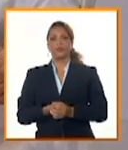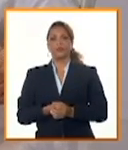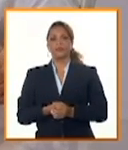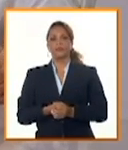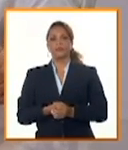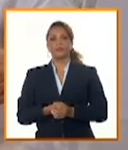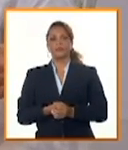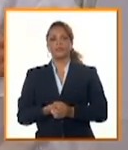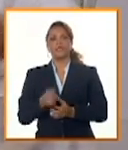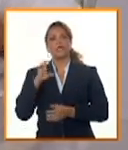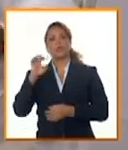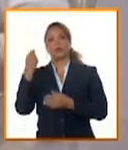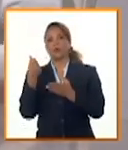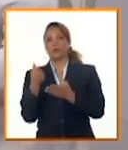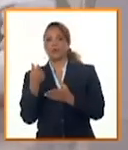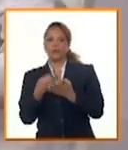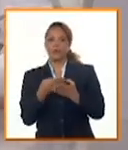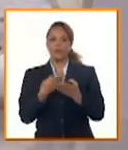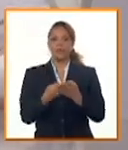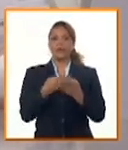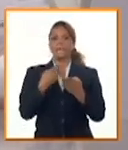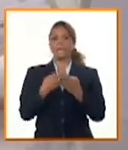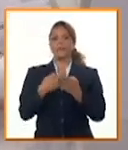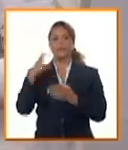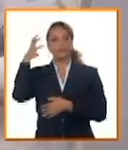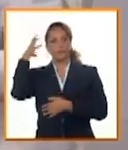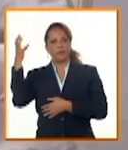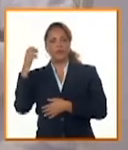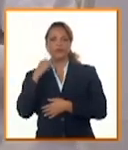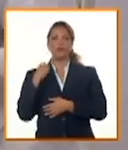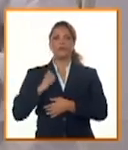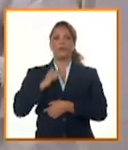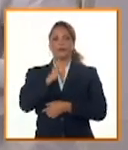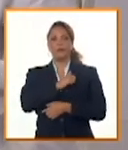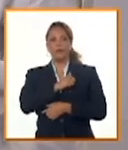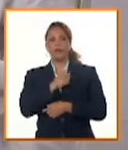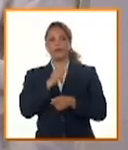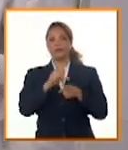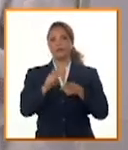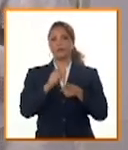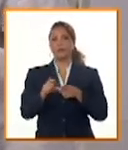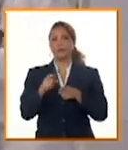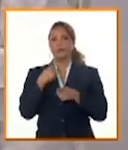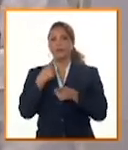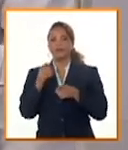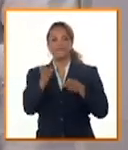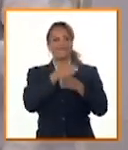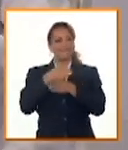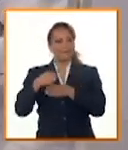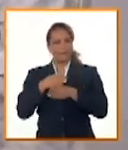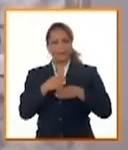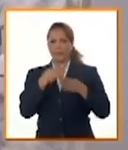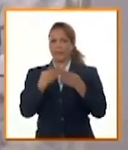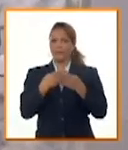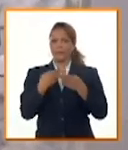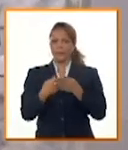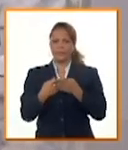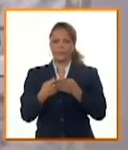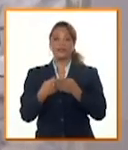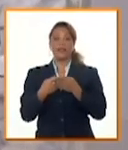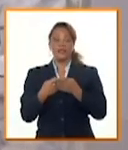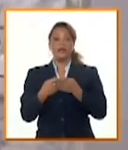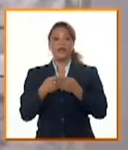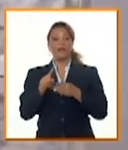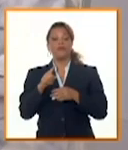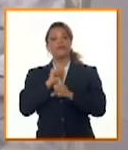económicos o empresas estatales cooperativa agropecuaria cooperativas no agropecuarias etcétera esto es una